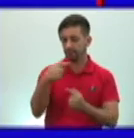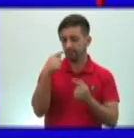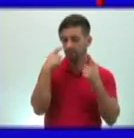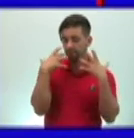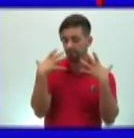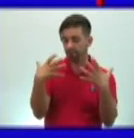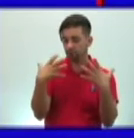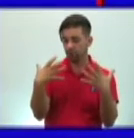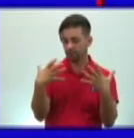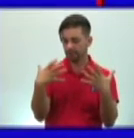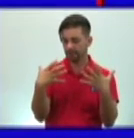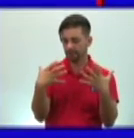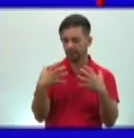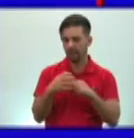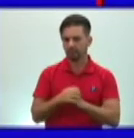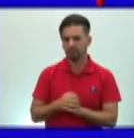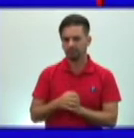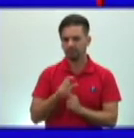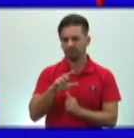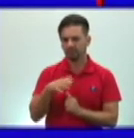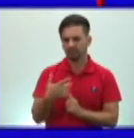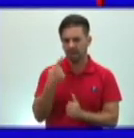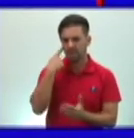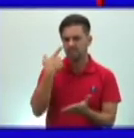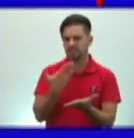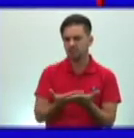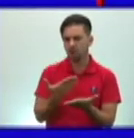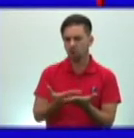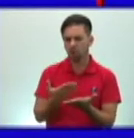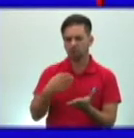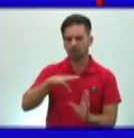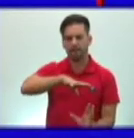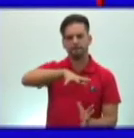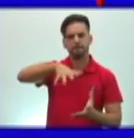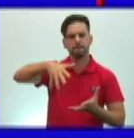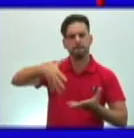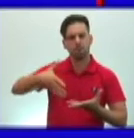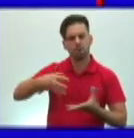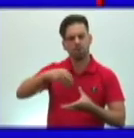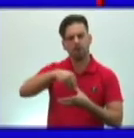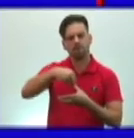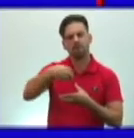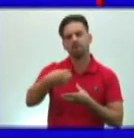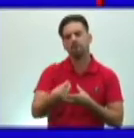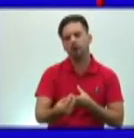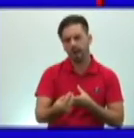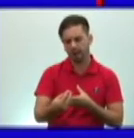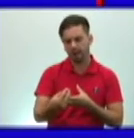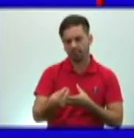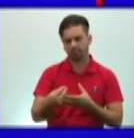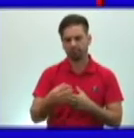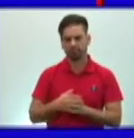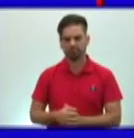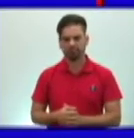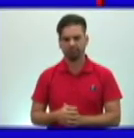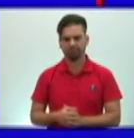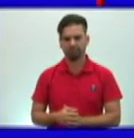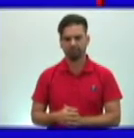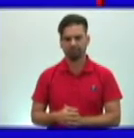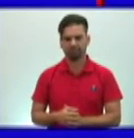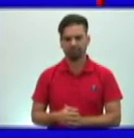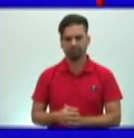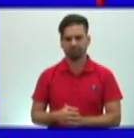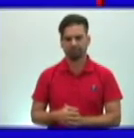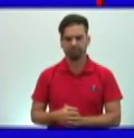del materialismo es el reconocimiento del mundo externo, lo que existe fuera de ti. La existencia,